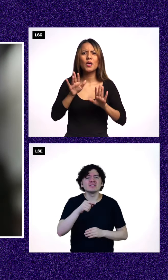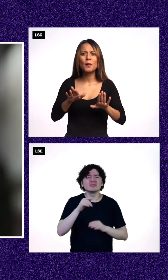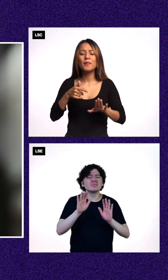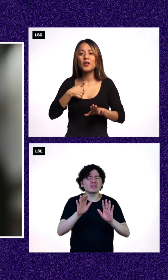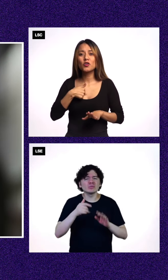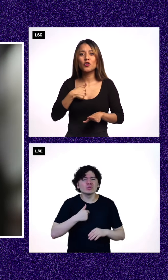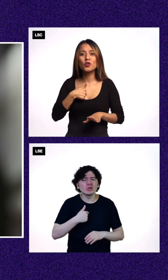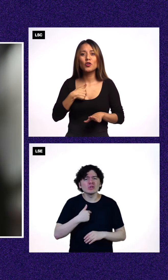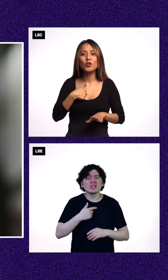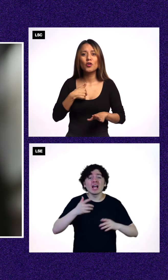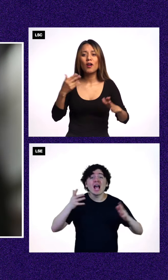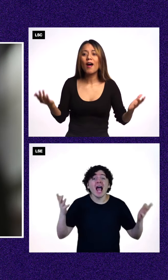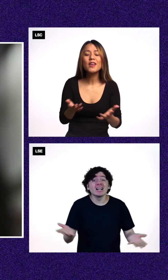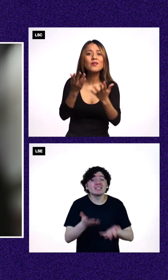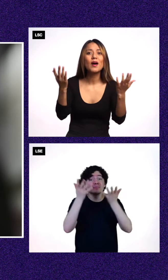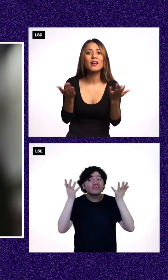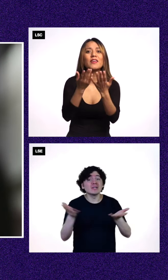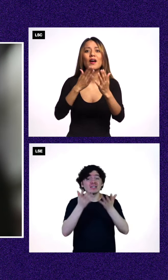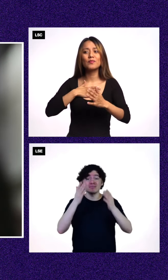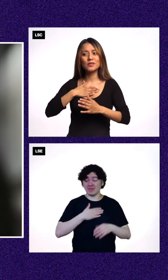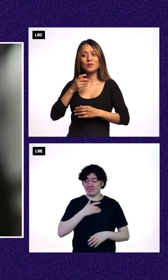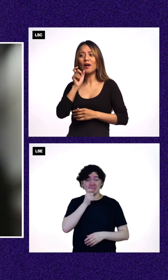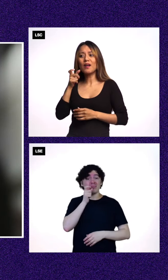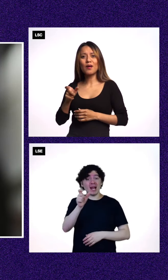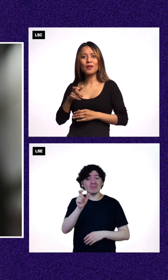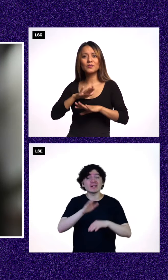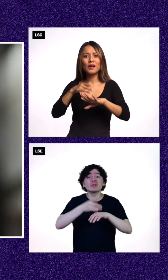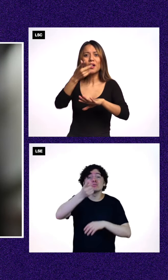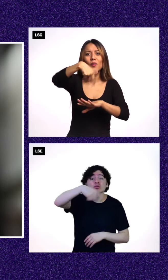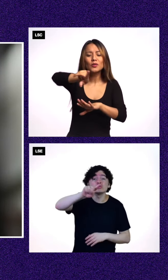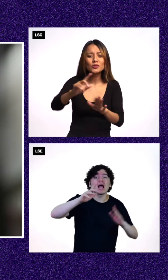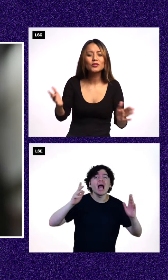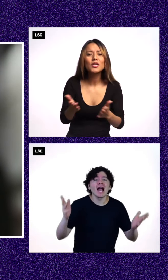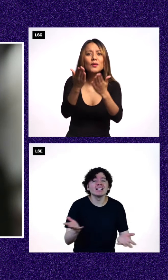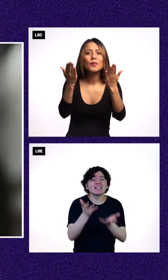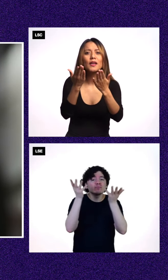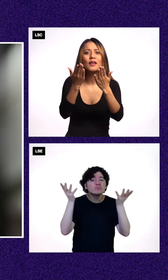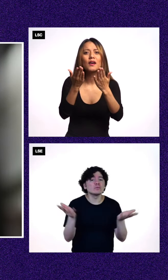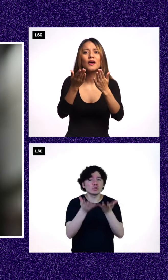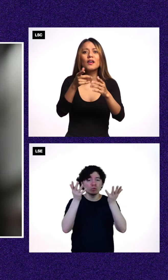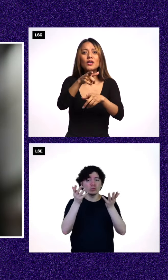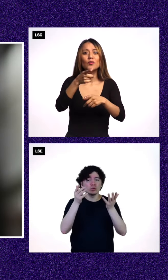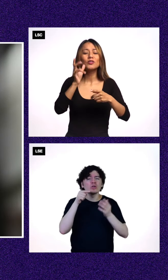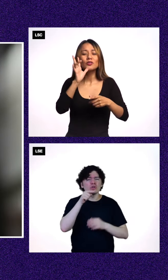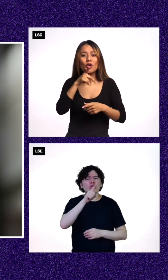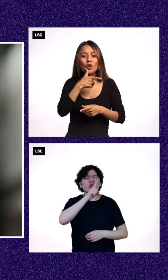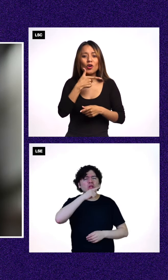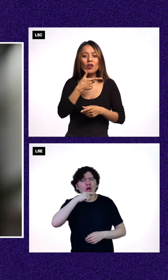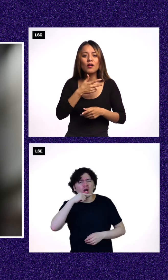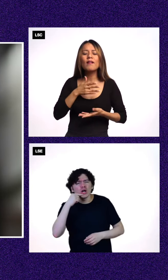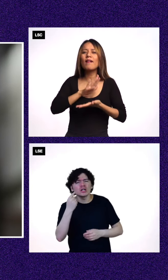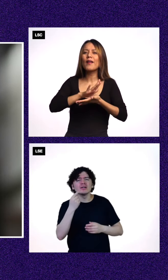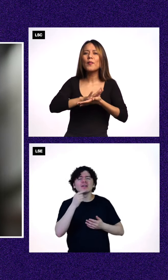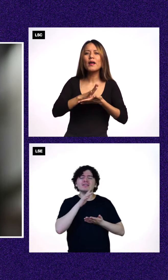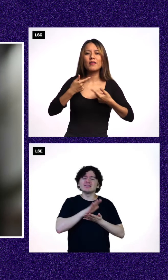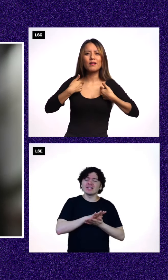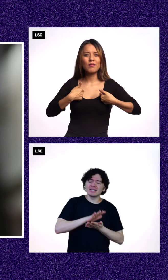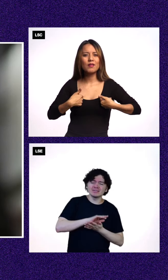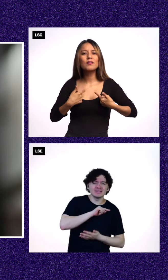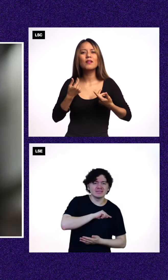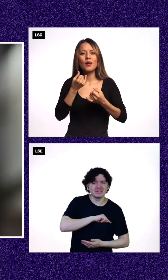os alentaría con mis palabras y la consolación de mis labios calmaría vuestro dolor. ¿Sabes? El versículo 8